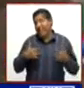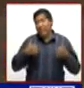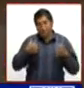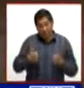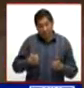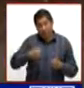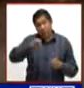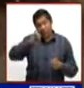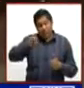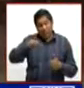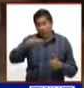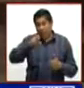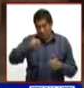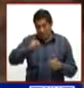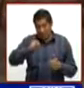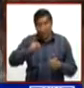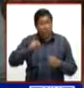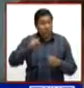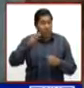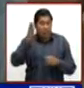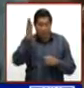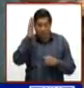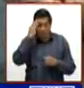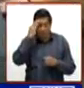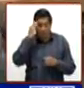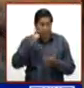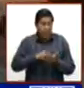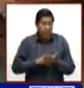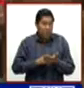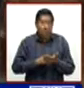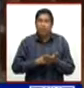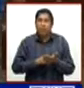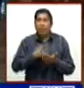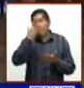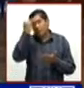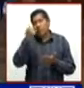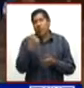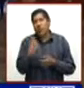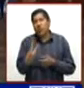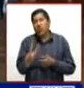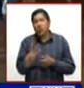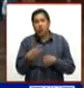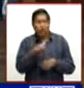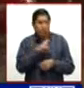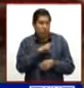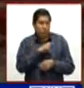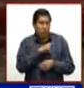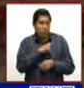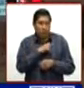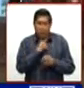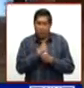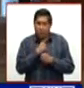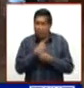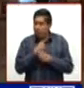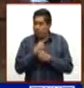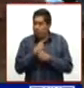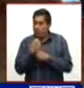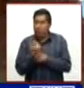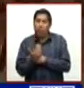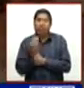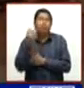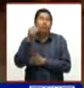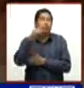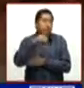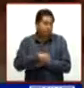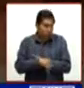Bueno, John, algo que sí hemos podido saber de este módulo es de que van a haber dos efectivos policiales que van a trabajar durante todo el